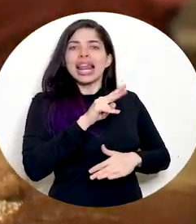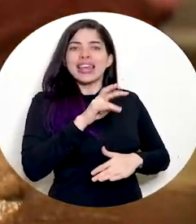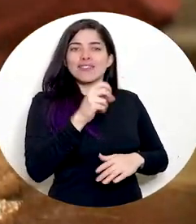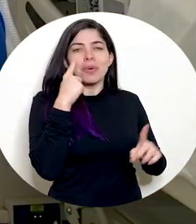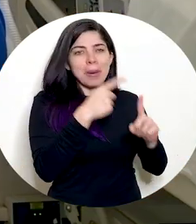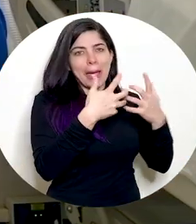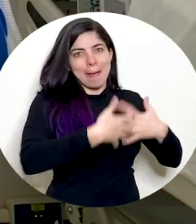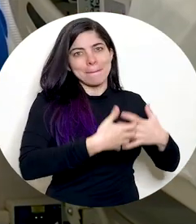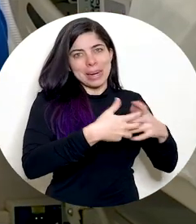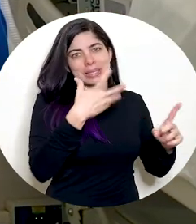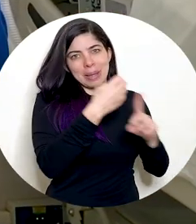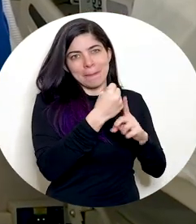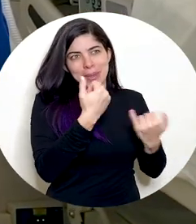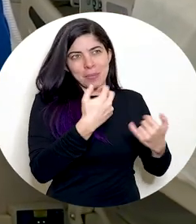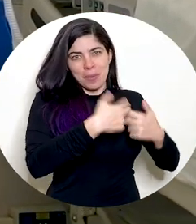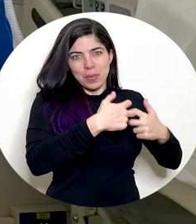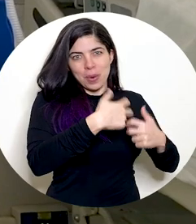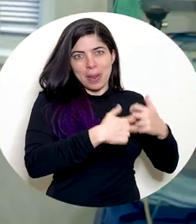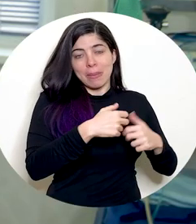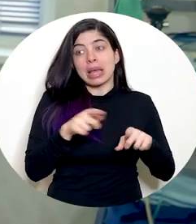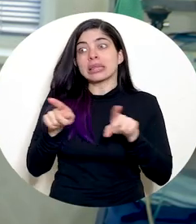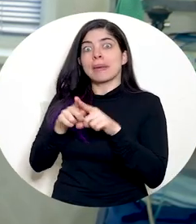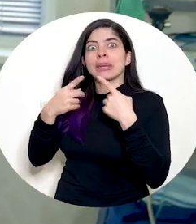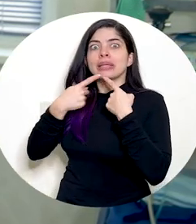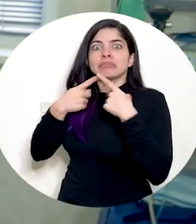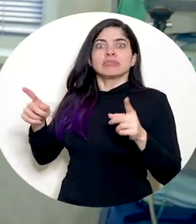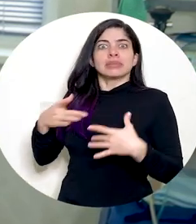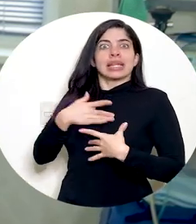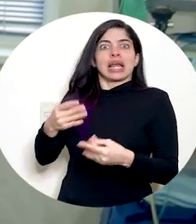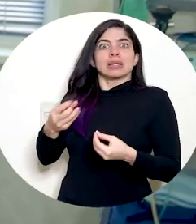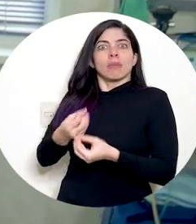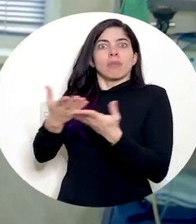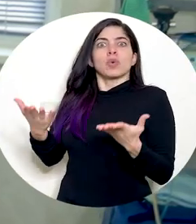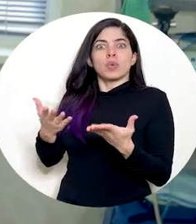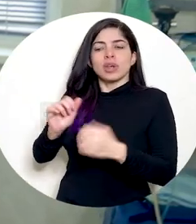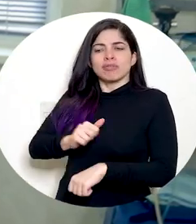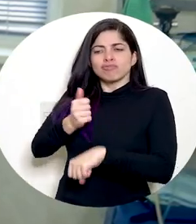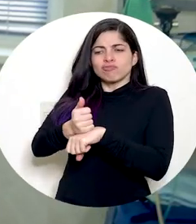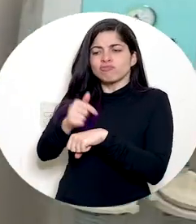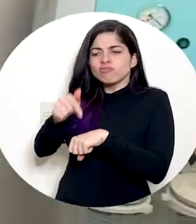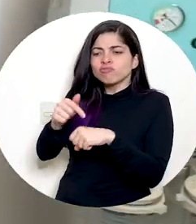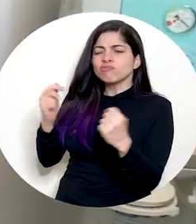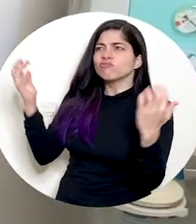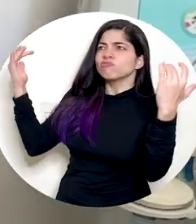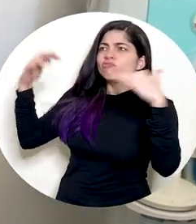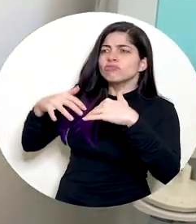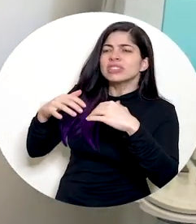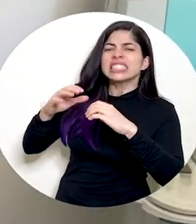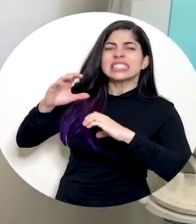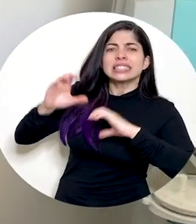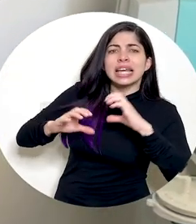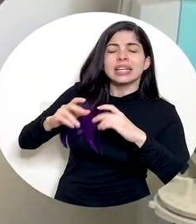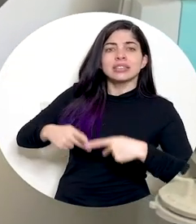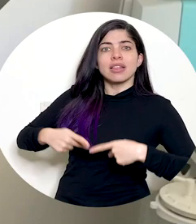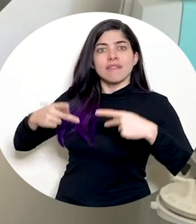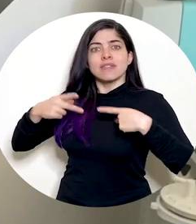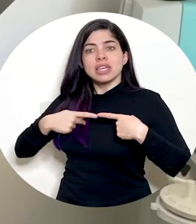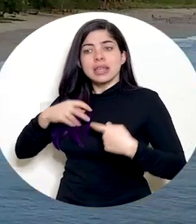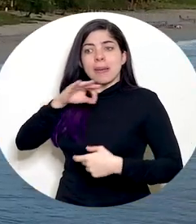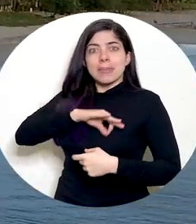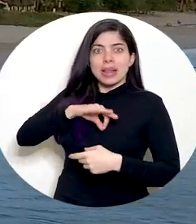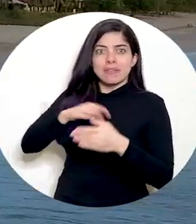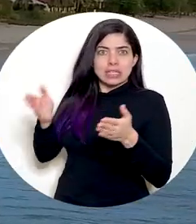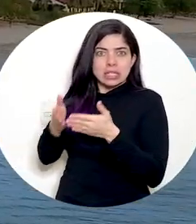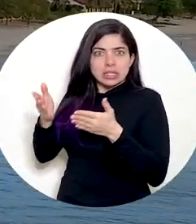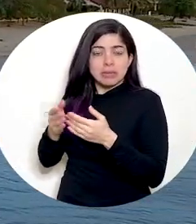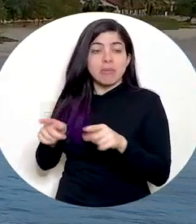por la crisis. Declaramos de interés público la creación en nuestro país de un conglomerado de bienestar y ciencias de la vida.